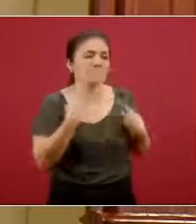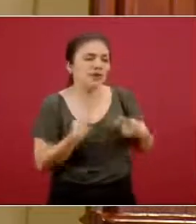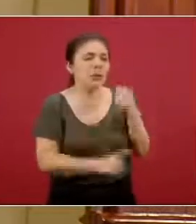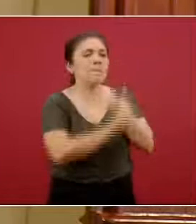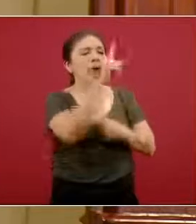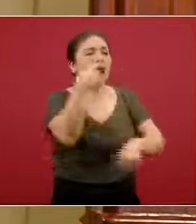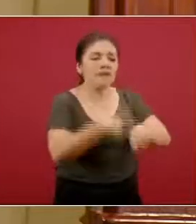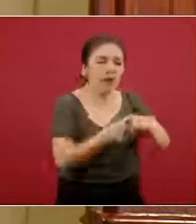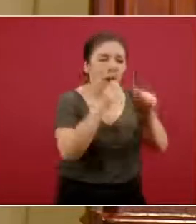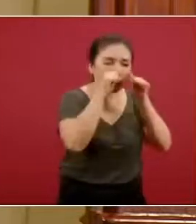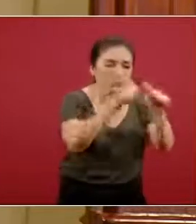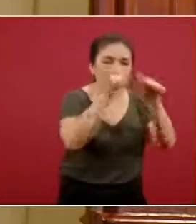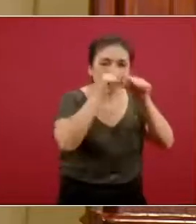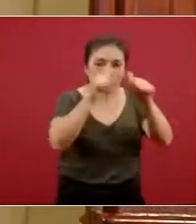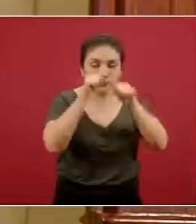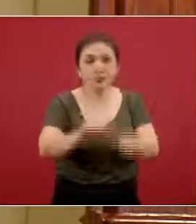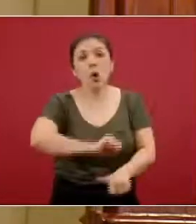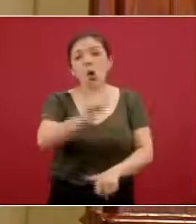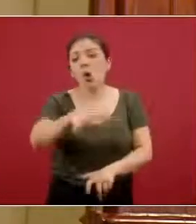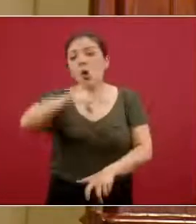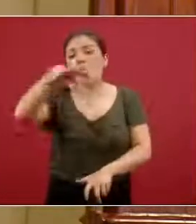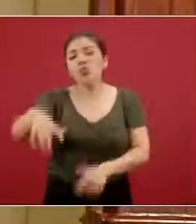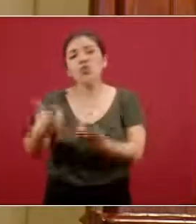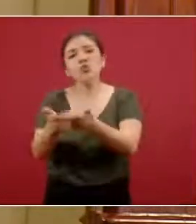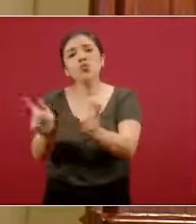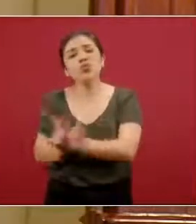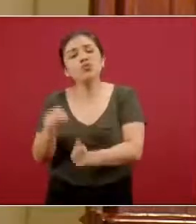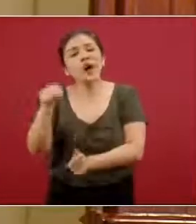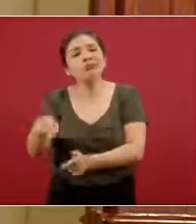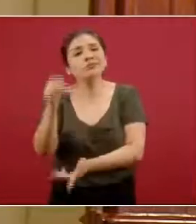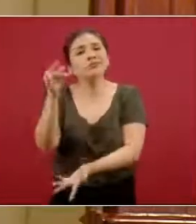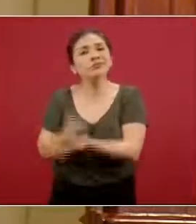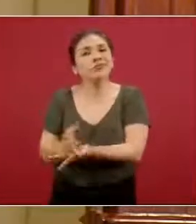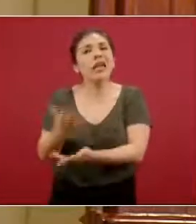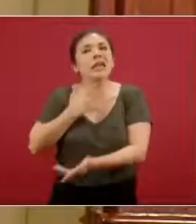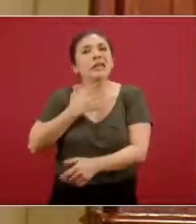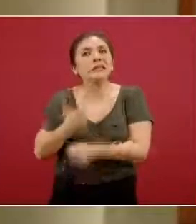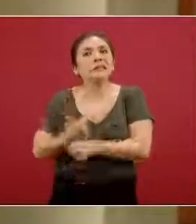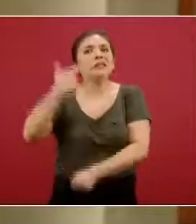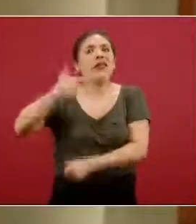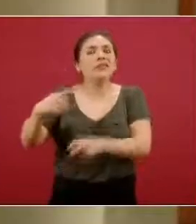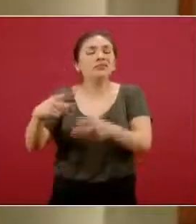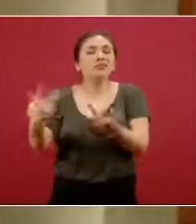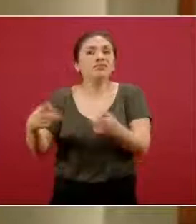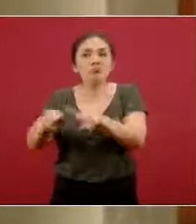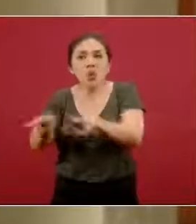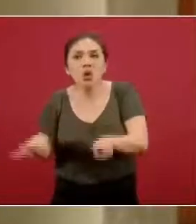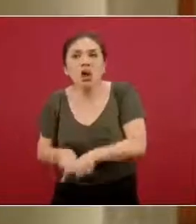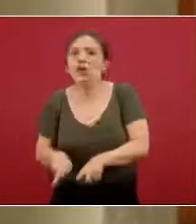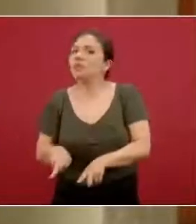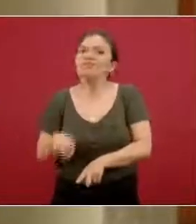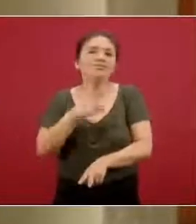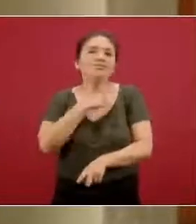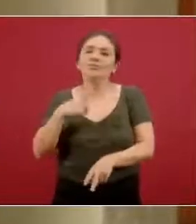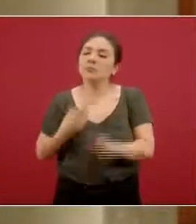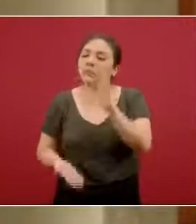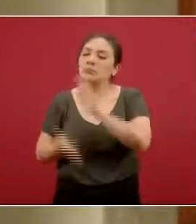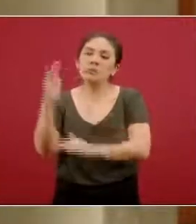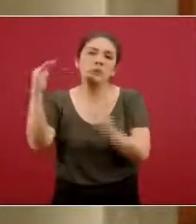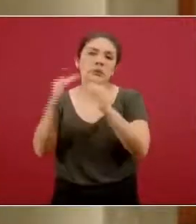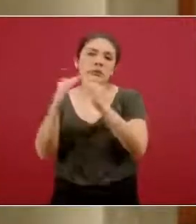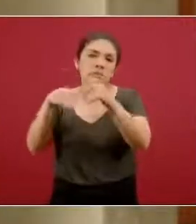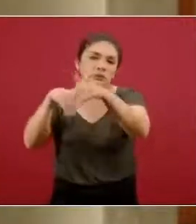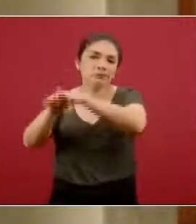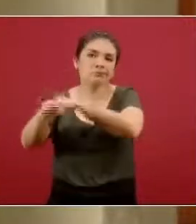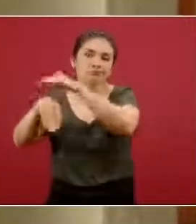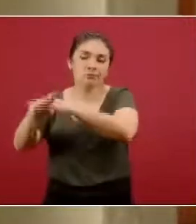así lo requerían, pero un grupo que fue identificado con factores de riesgo y por lo tanto fueron enviados a su